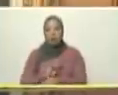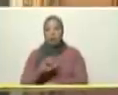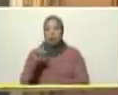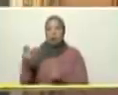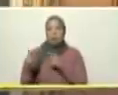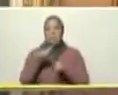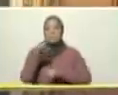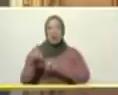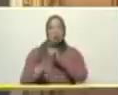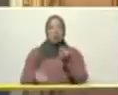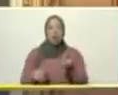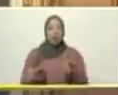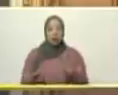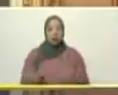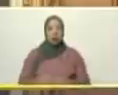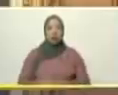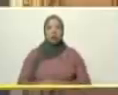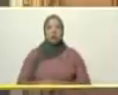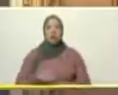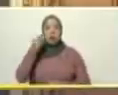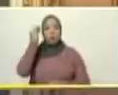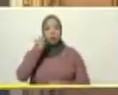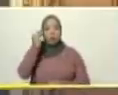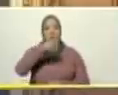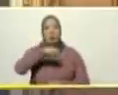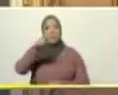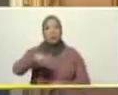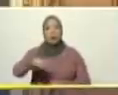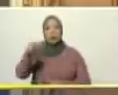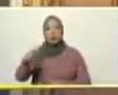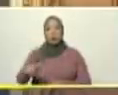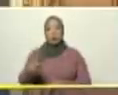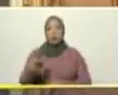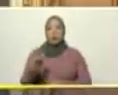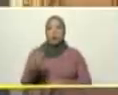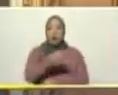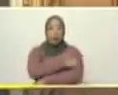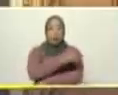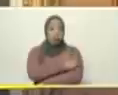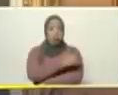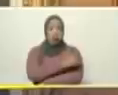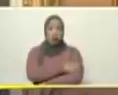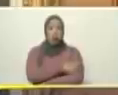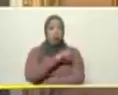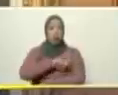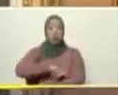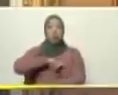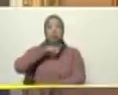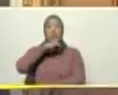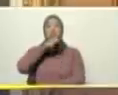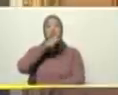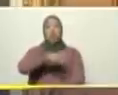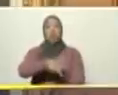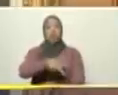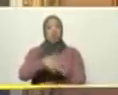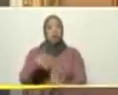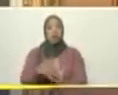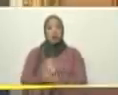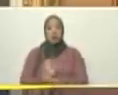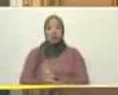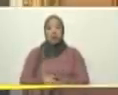Se impuso la opinión del extremismo de la derecha venezolana, que